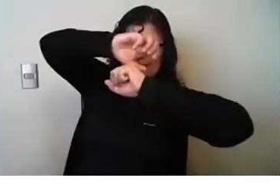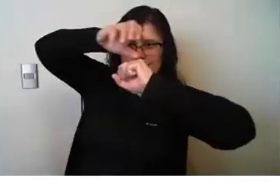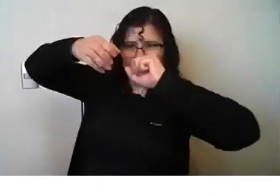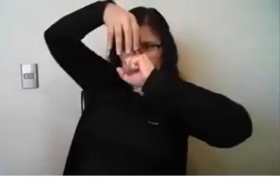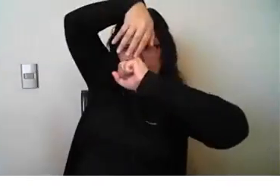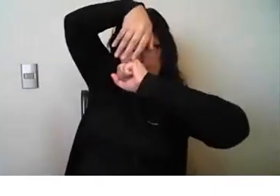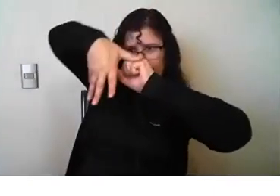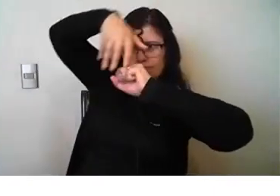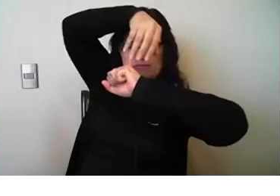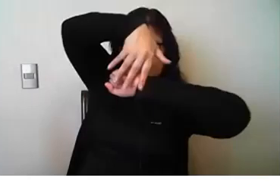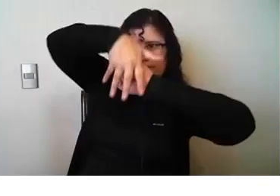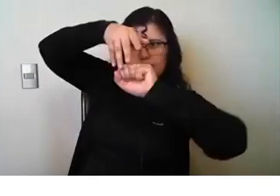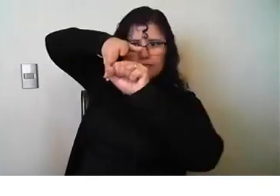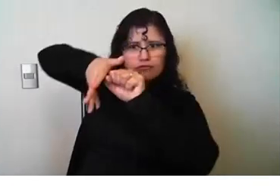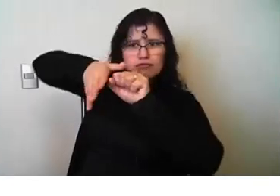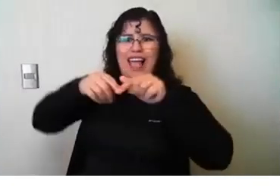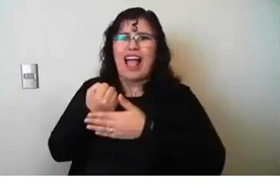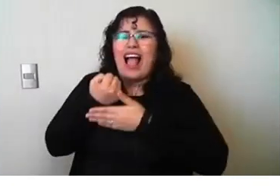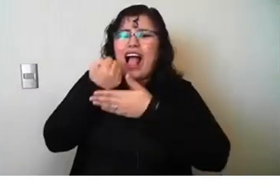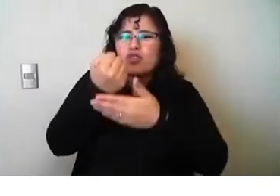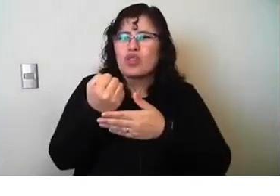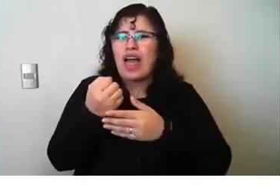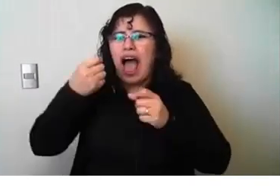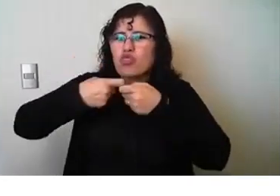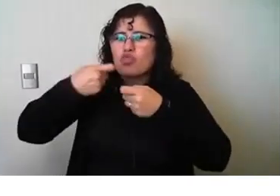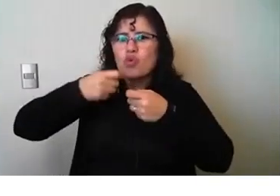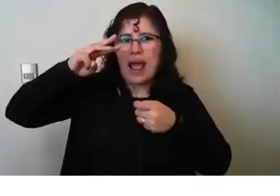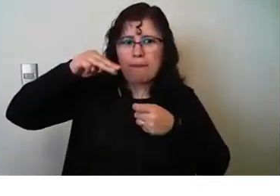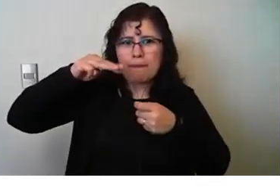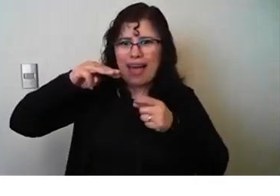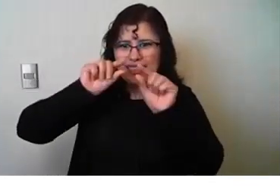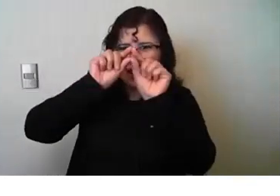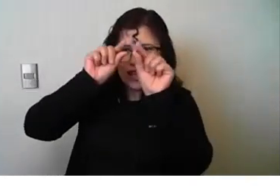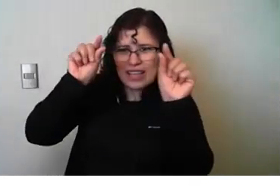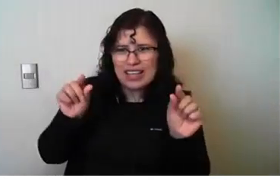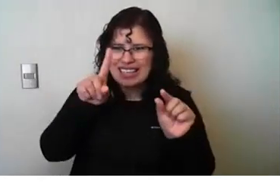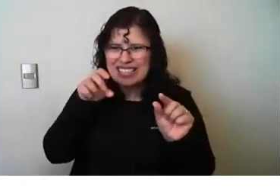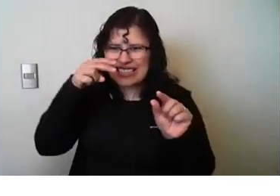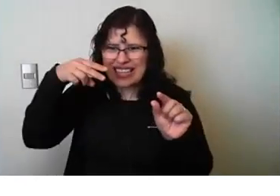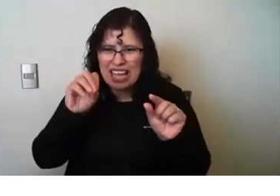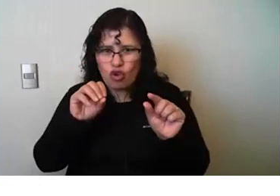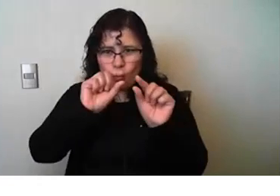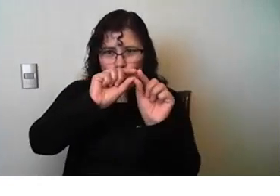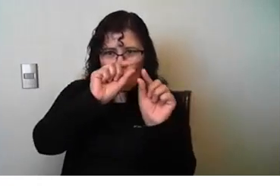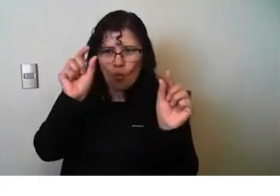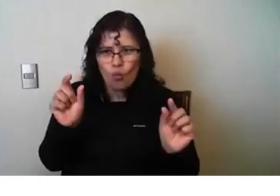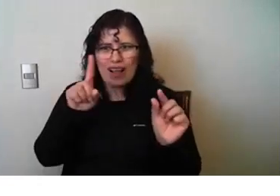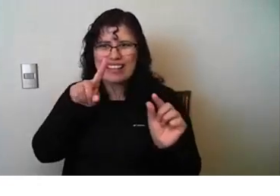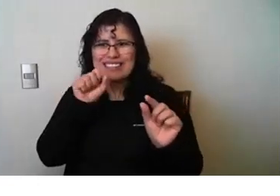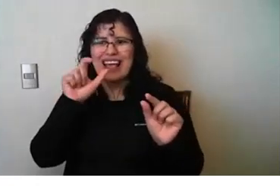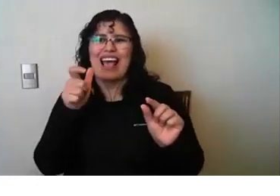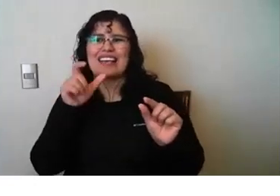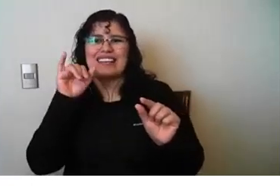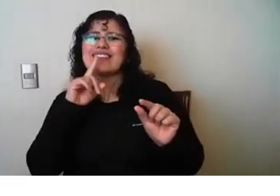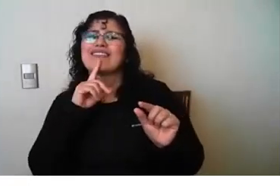senos o desdoblamiento de la dura madre, que en este caso estamos mostrando el seno sagital superior. En una vista inferior lo